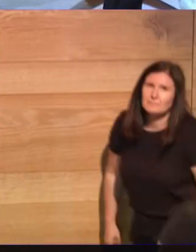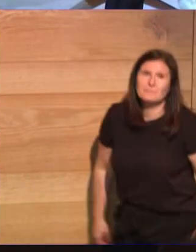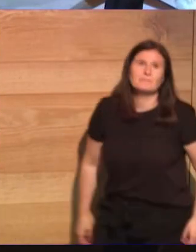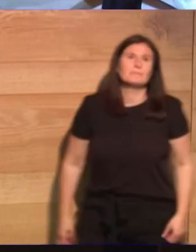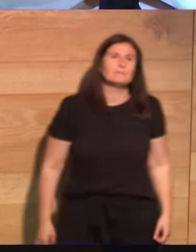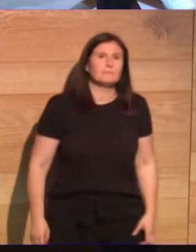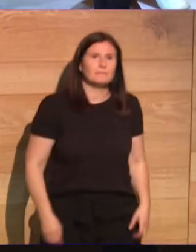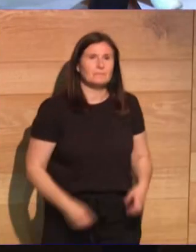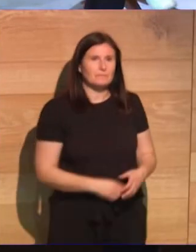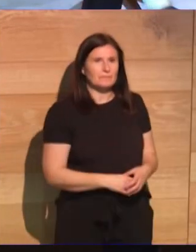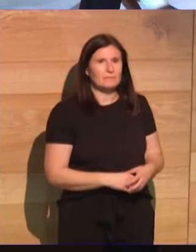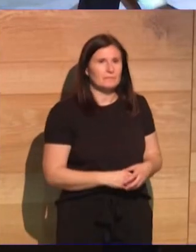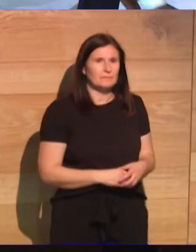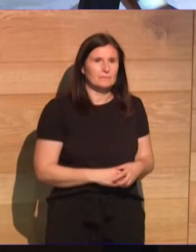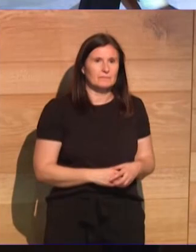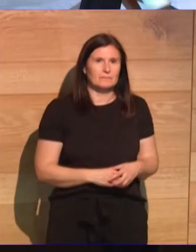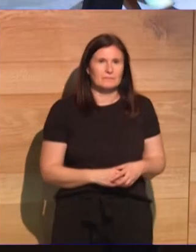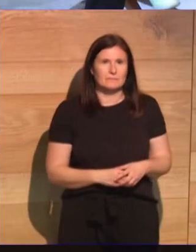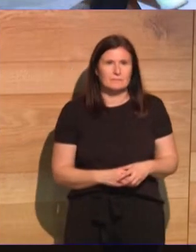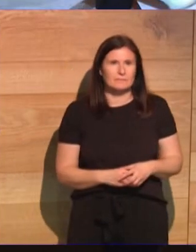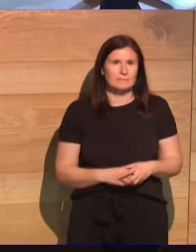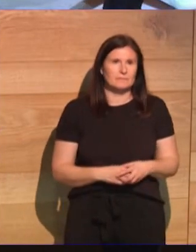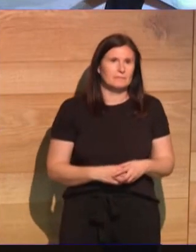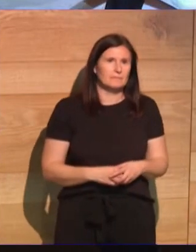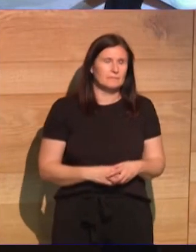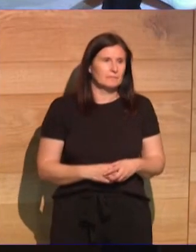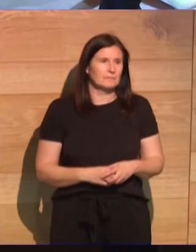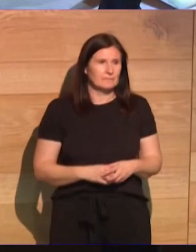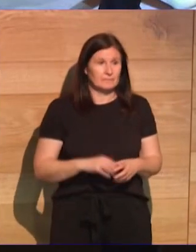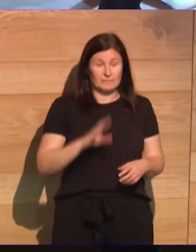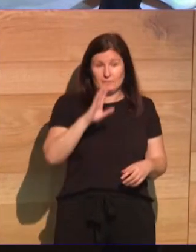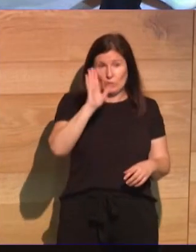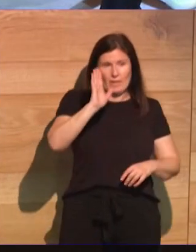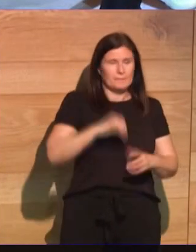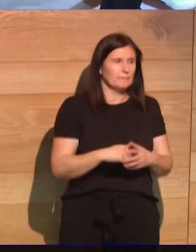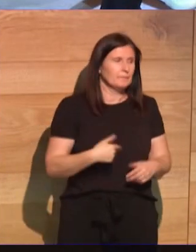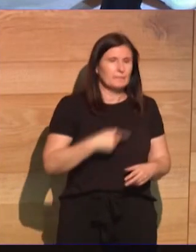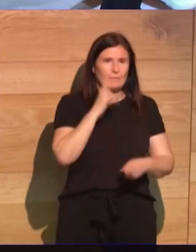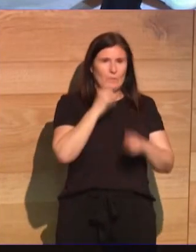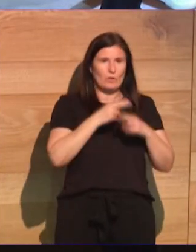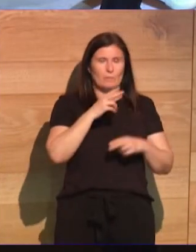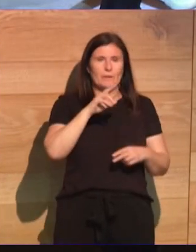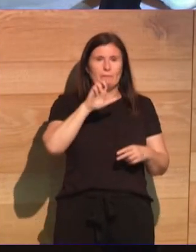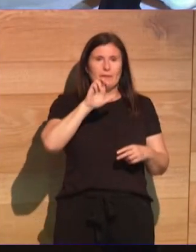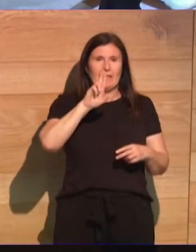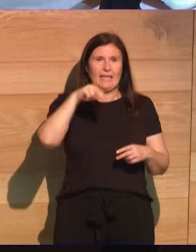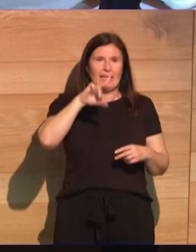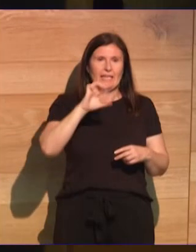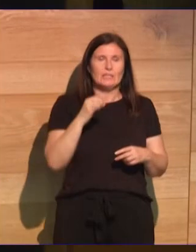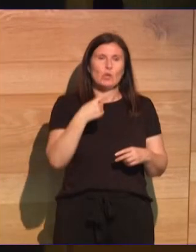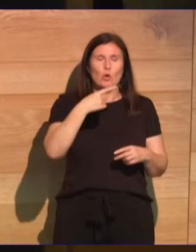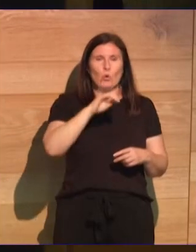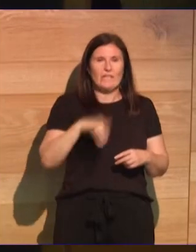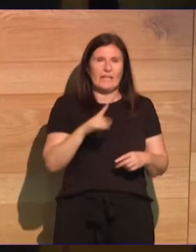ahí y por aquí también había otra. Sí, hola. Bueno, mi nombre es Ernesto Gutiérrez, soy ingeniero de montes